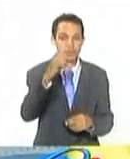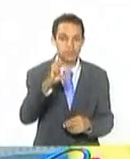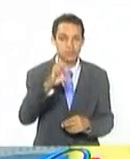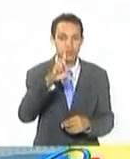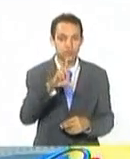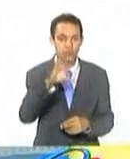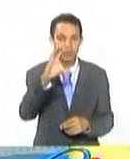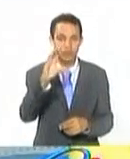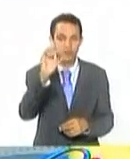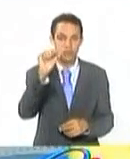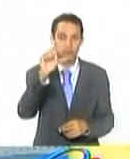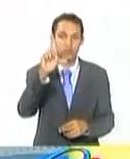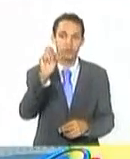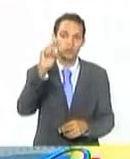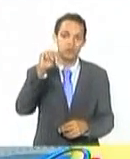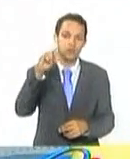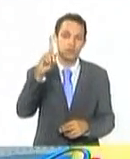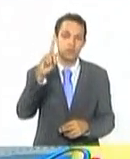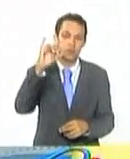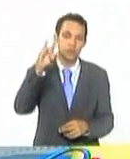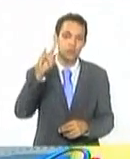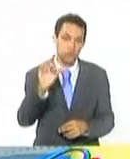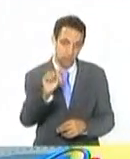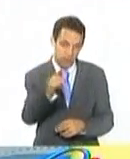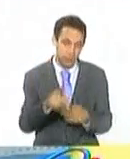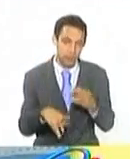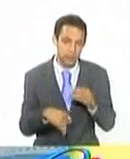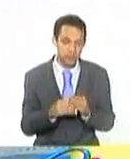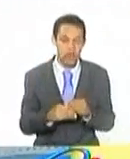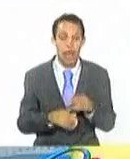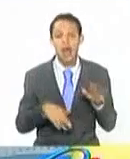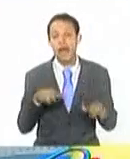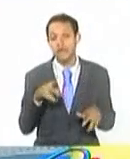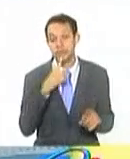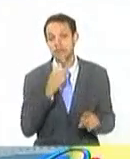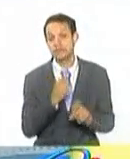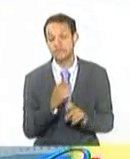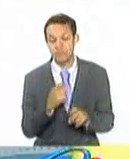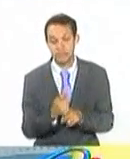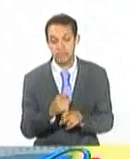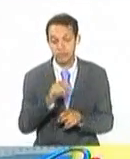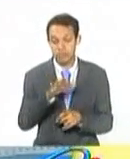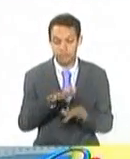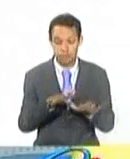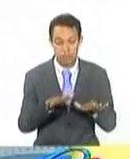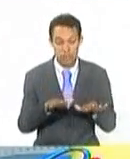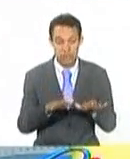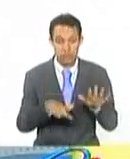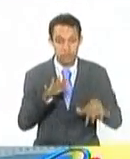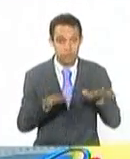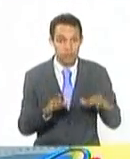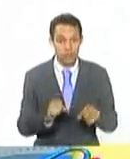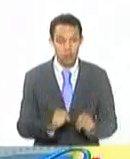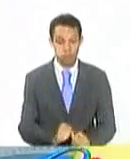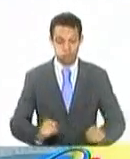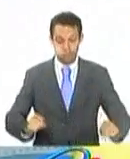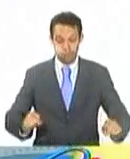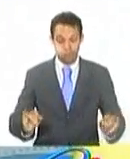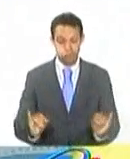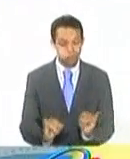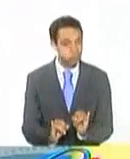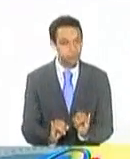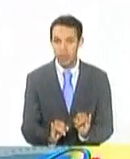pacientes mejoran hay casos en que el cuadro es muy Severo la persona no baja de peso no cambia sus